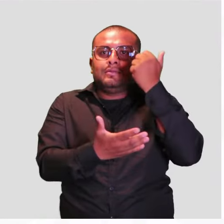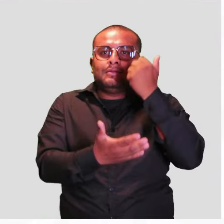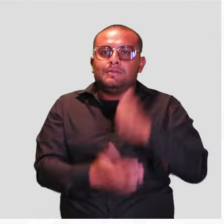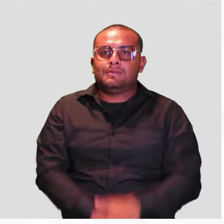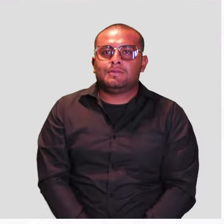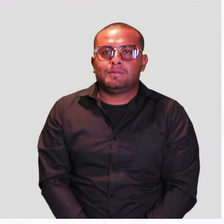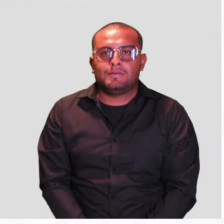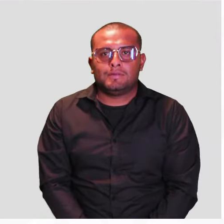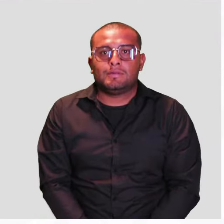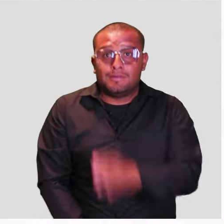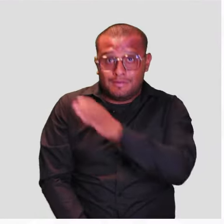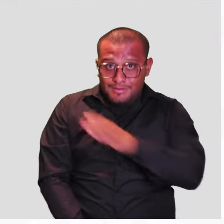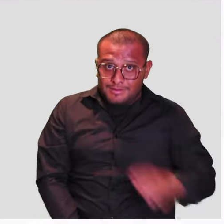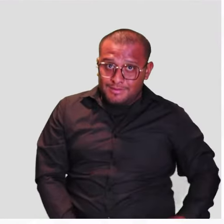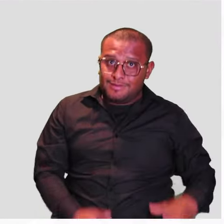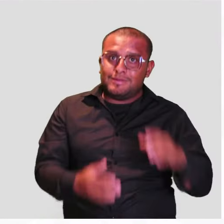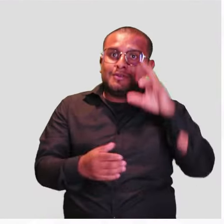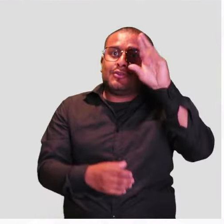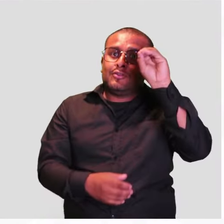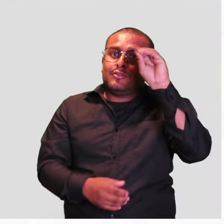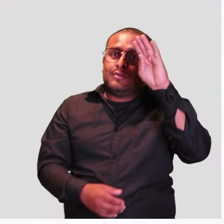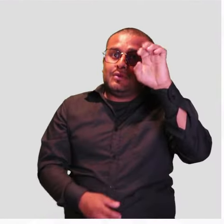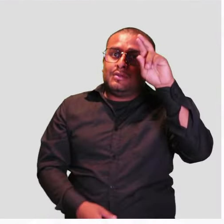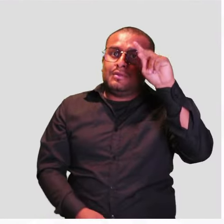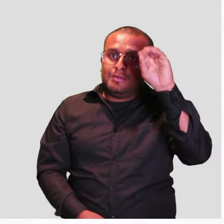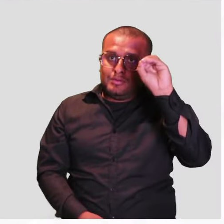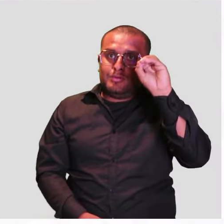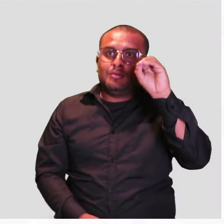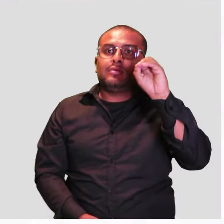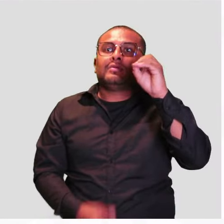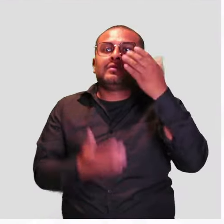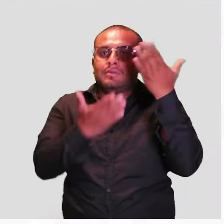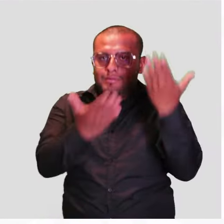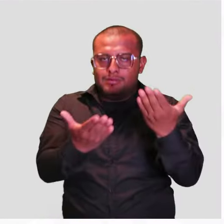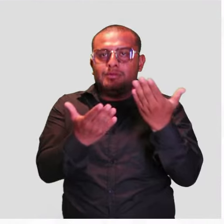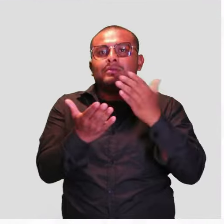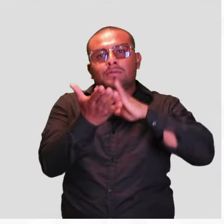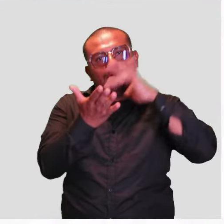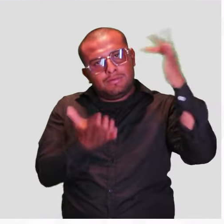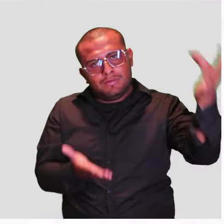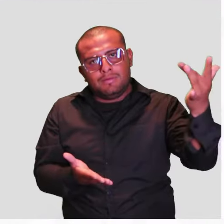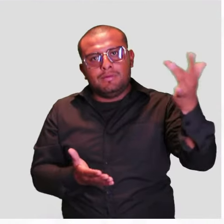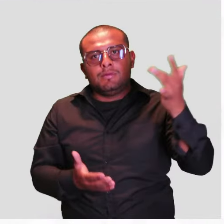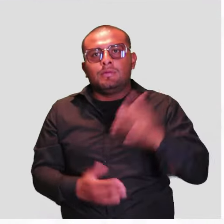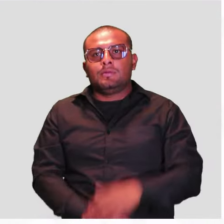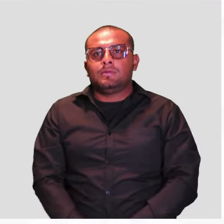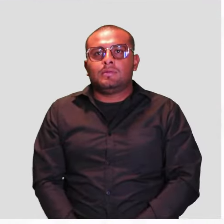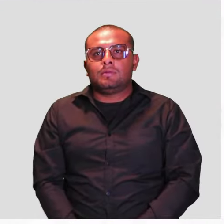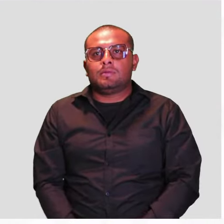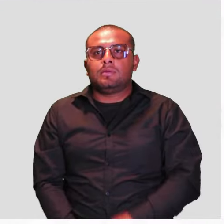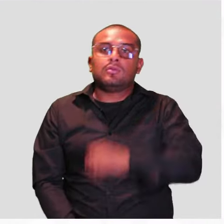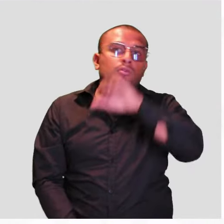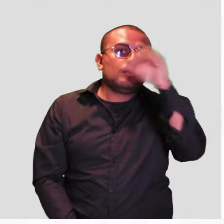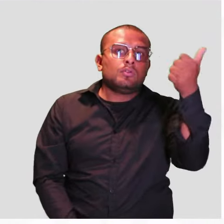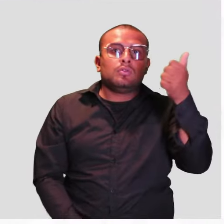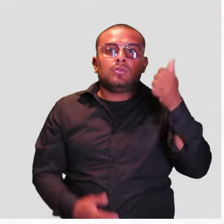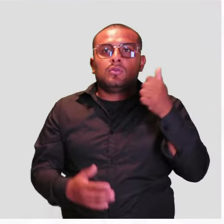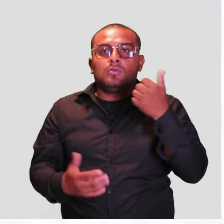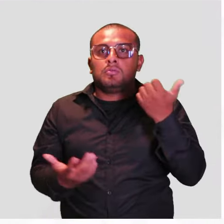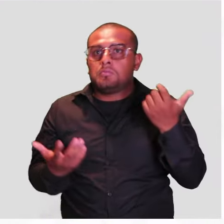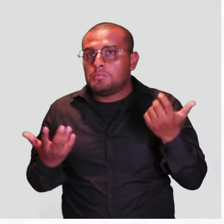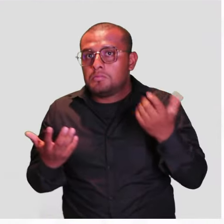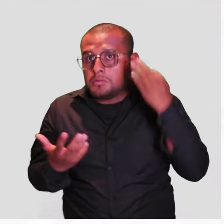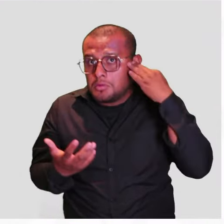Gracias, candidato Roberto Cabrera. El tiempo que se le resta a los candidatos, se los recuerdo,